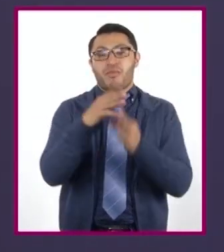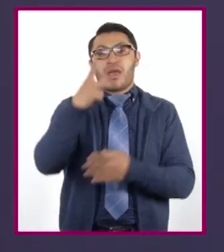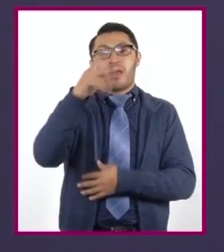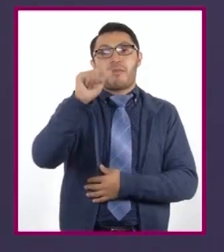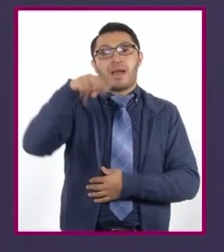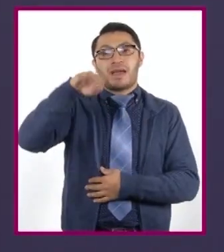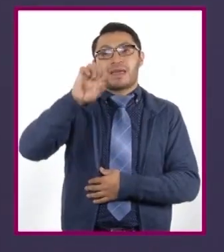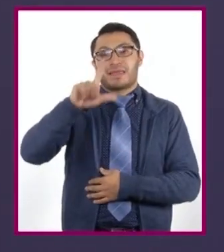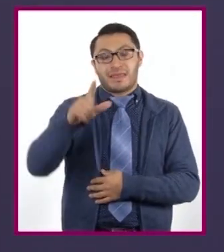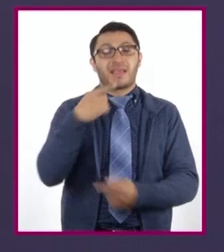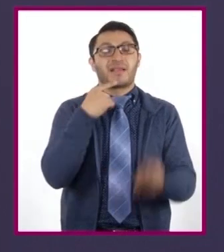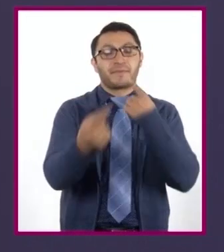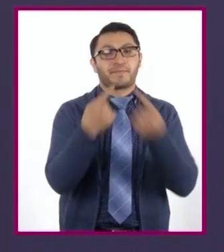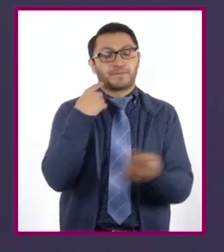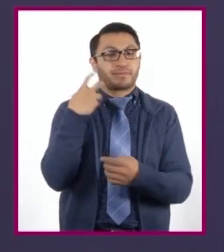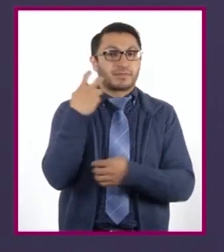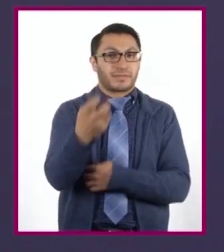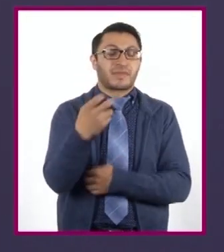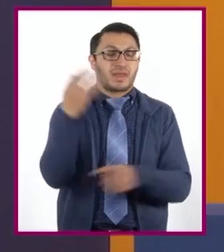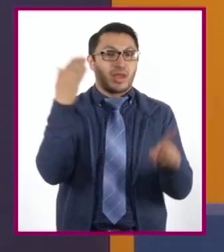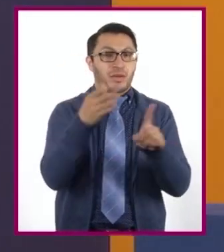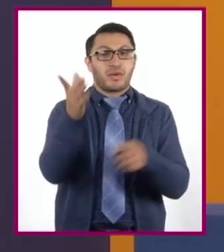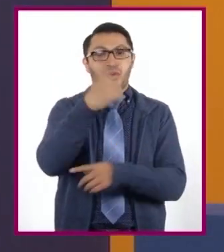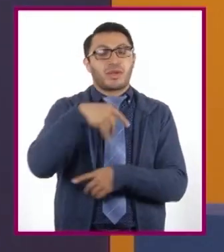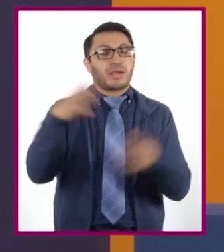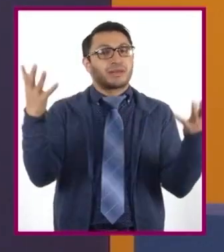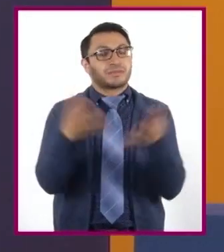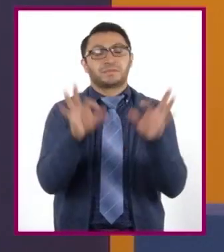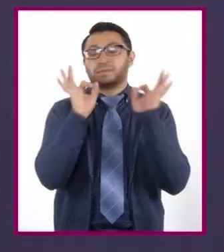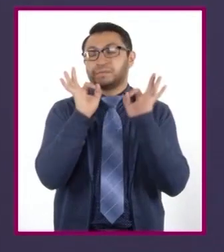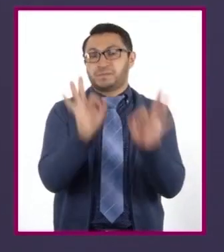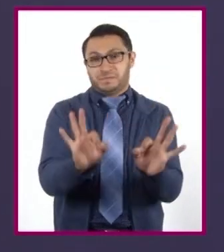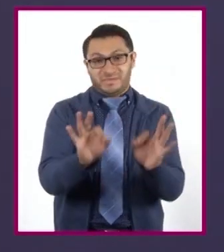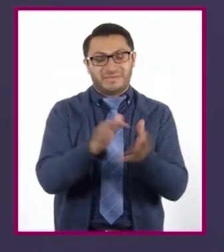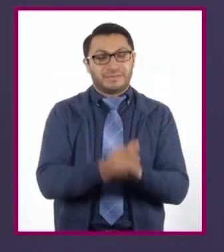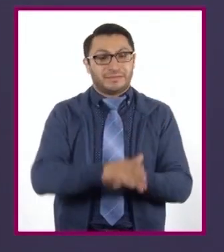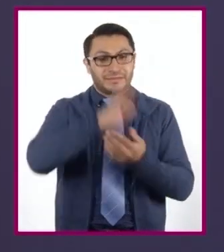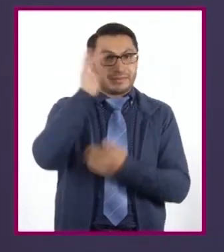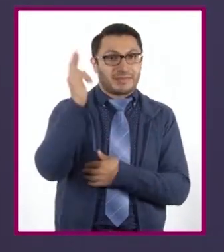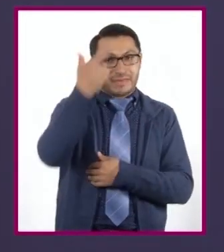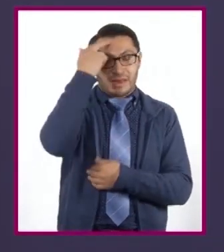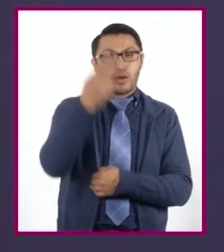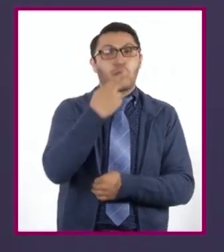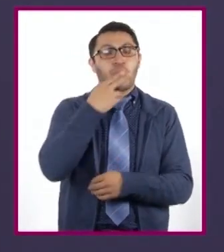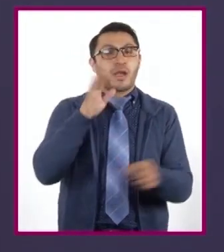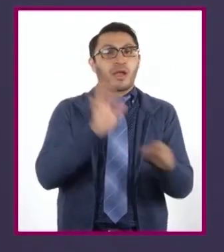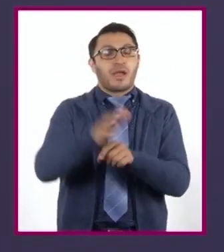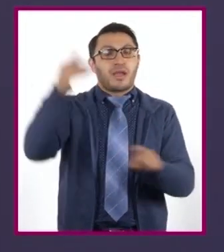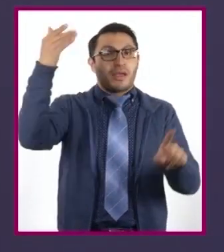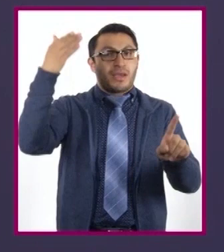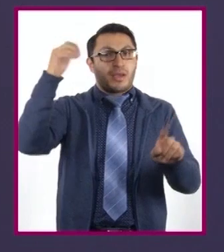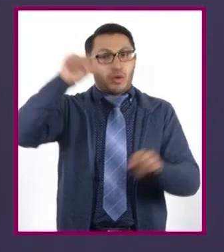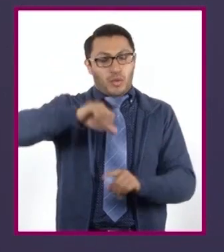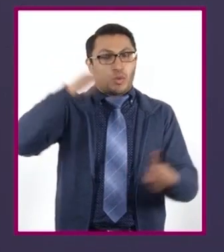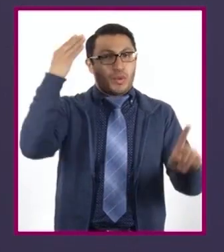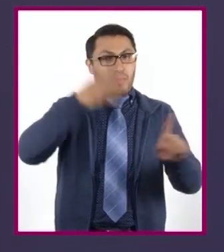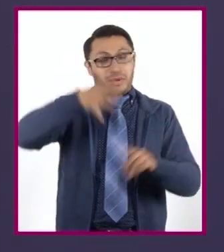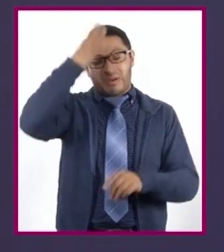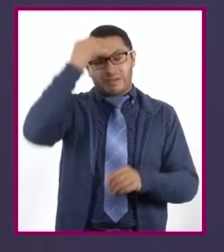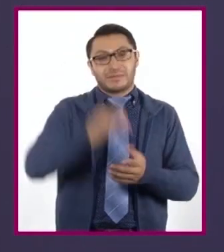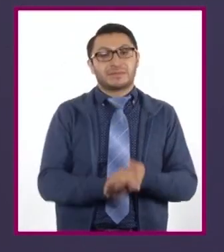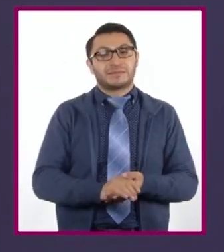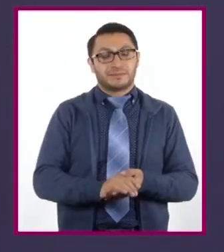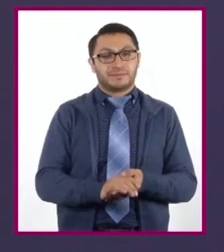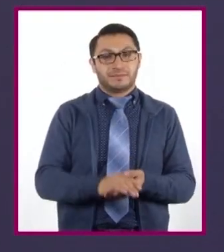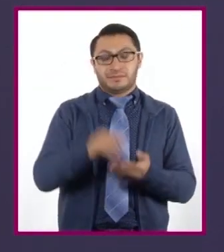de discusión, de manera que puedan realizar un excelente panel. Recuerden aplicar lo aprendido. Antes de finalizar la sesión, les